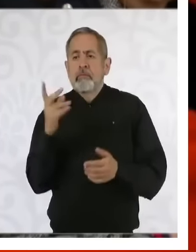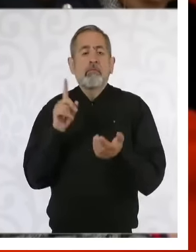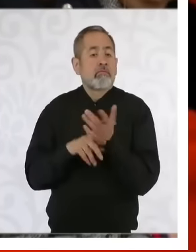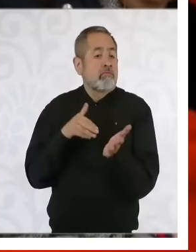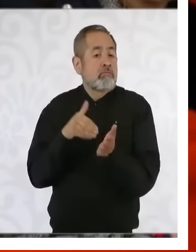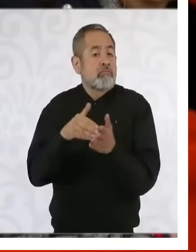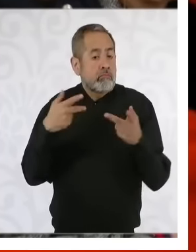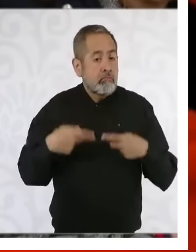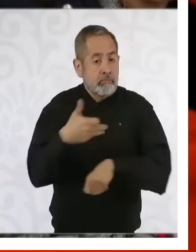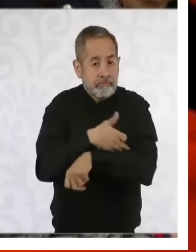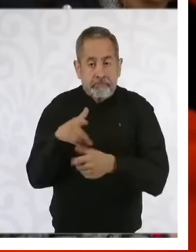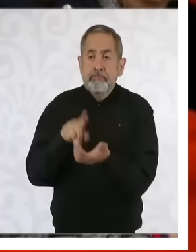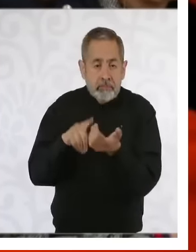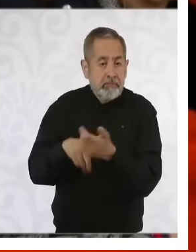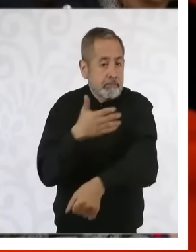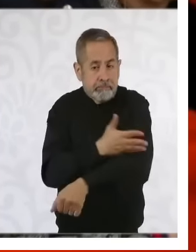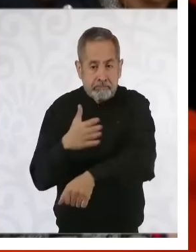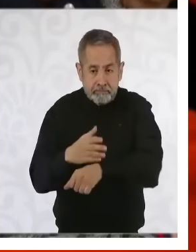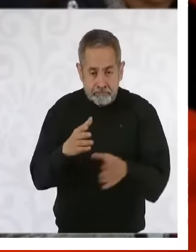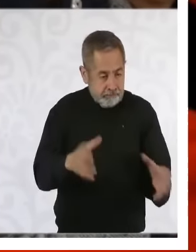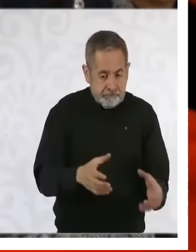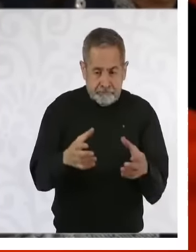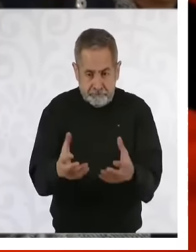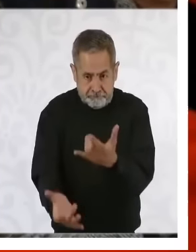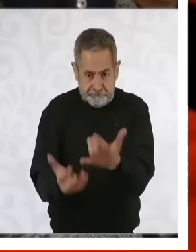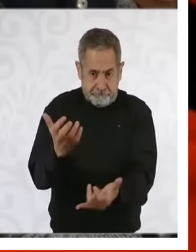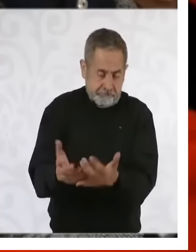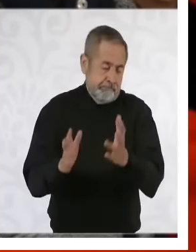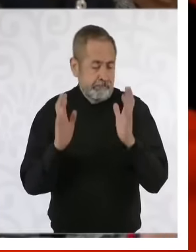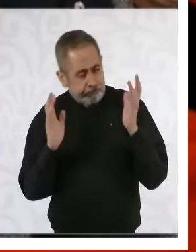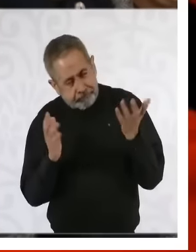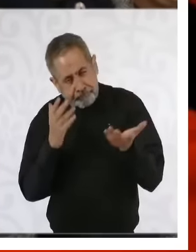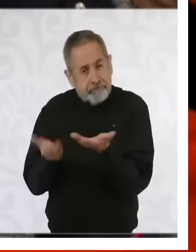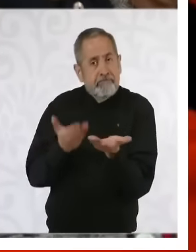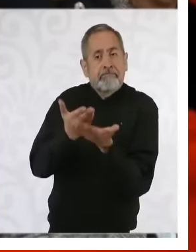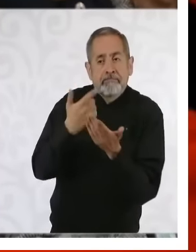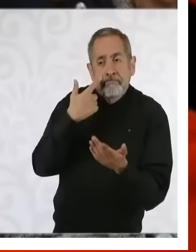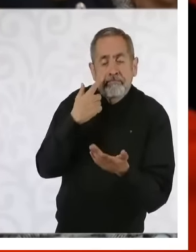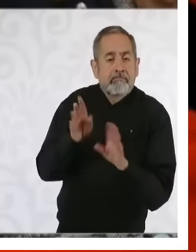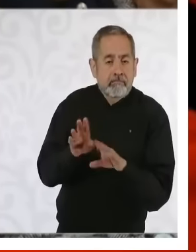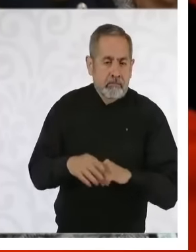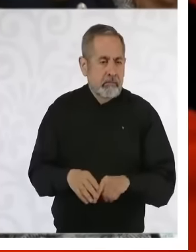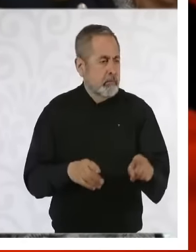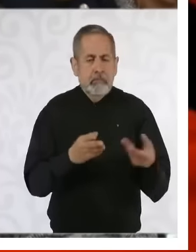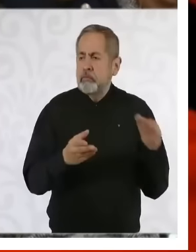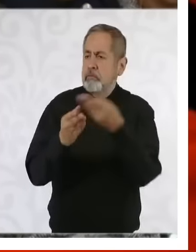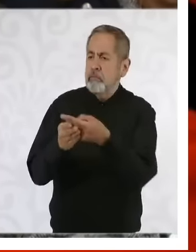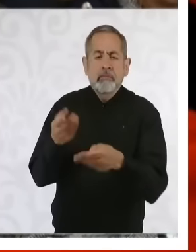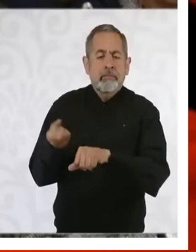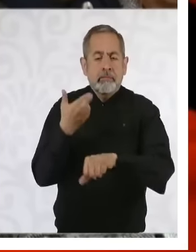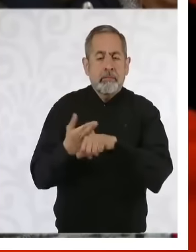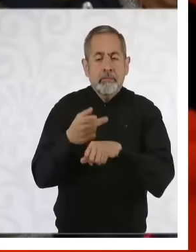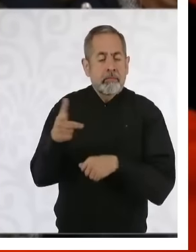¿no? Entonces ellos quisieran ver esa posibilidad, de hecho creo que ya la presentaron la propuesta al subsecretario de Hidrocarburos, a Juan José